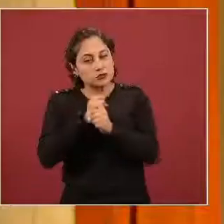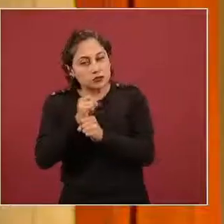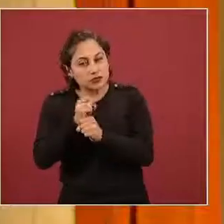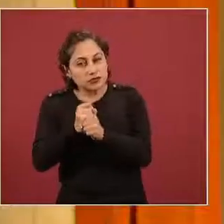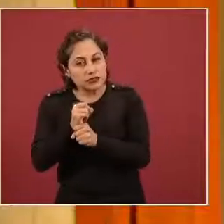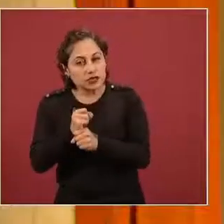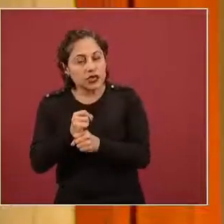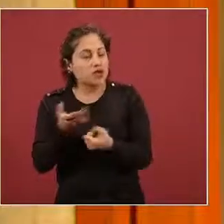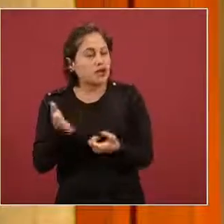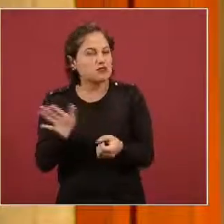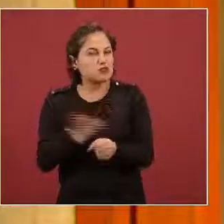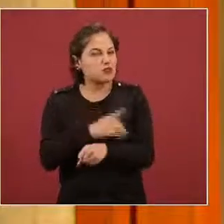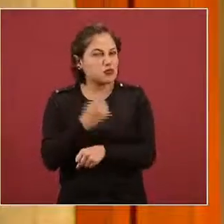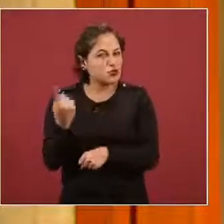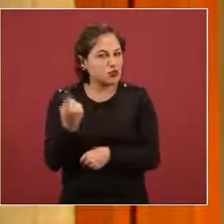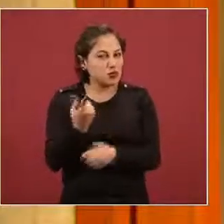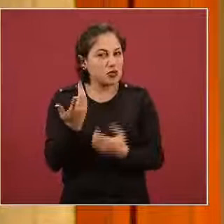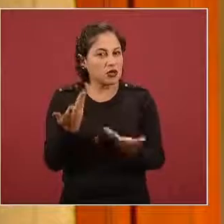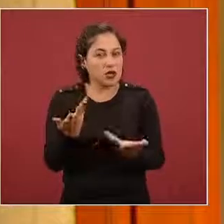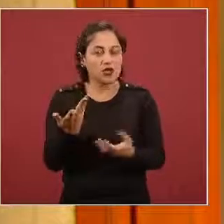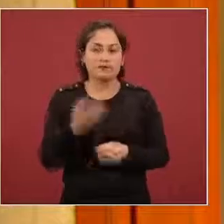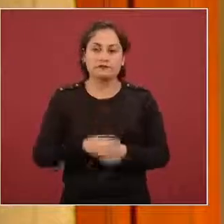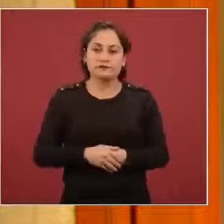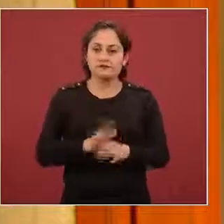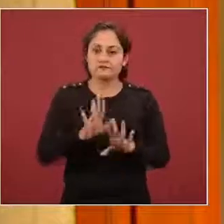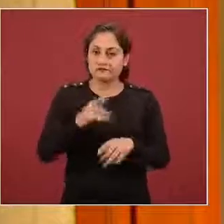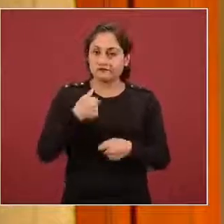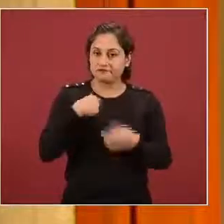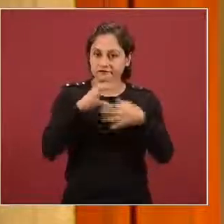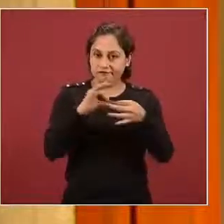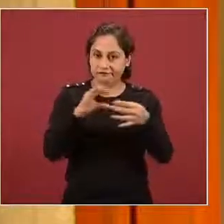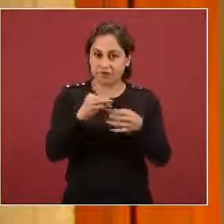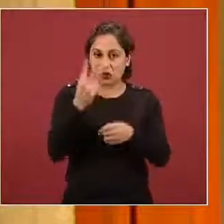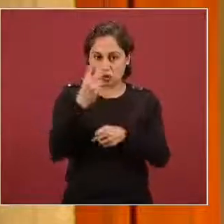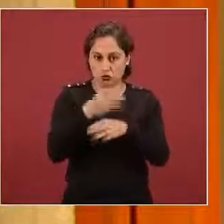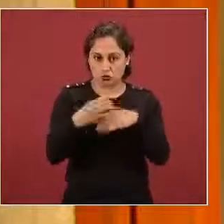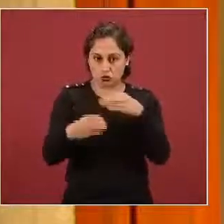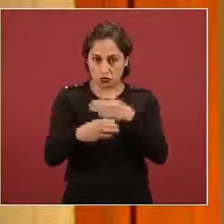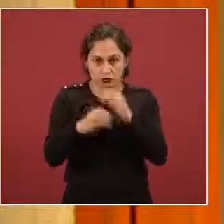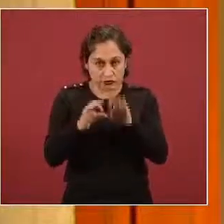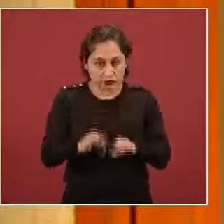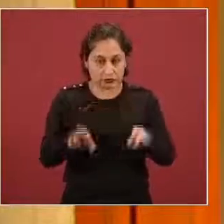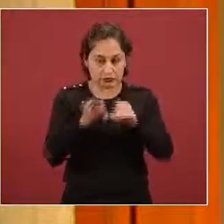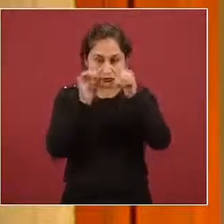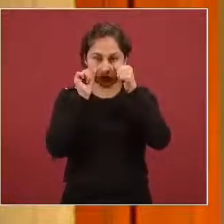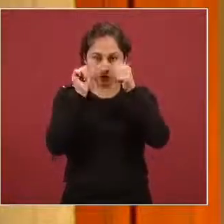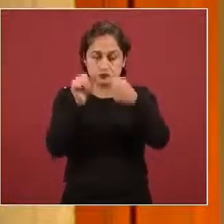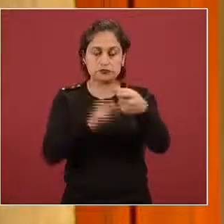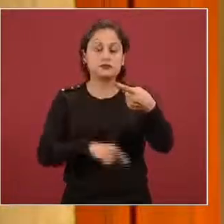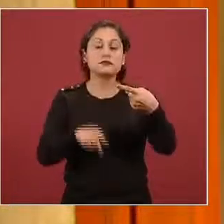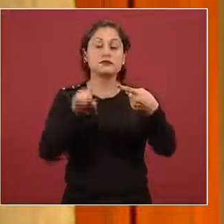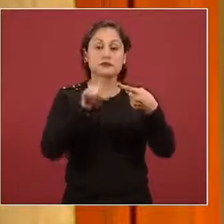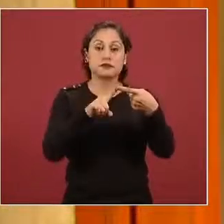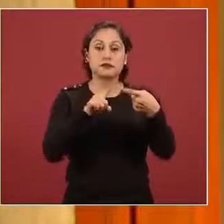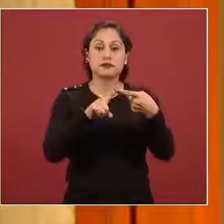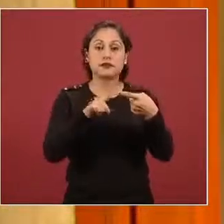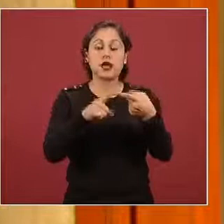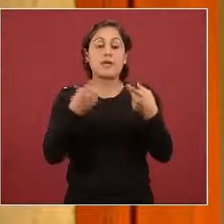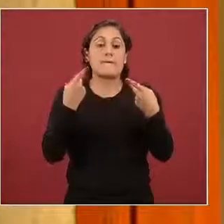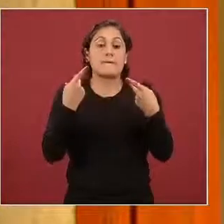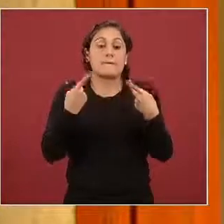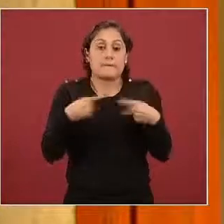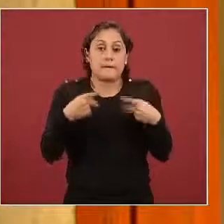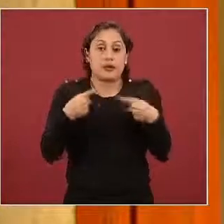esto. Hemos comentado también muchas veces, hay 2 variables fundamentales. La primera es el número de personas que